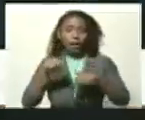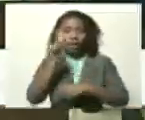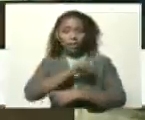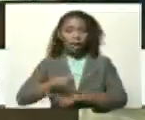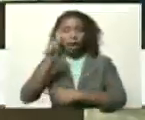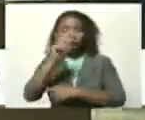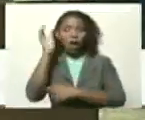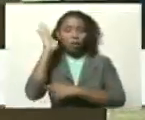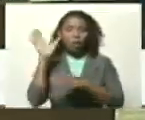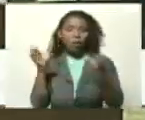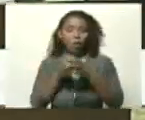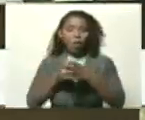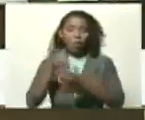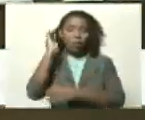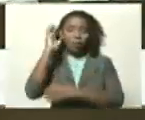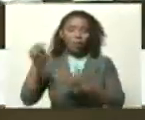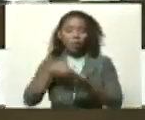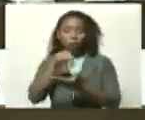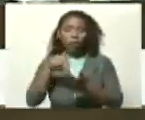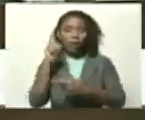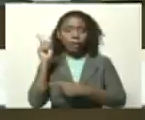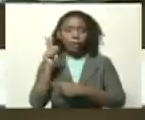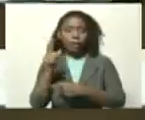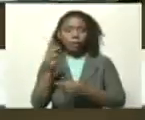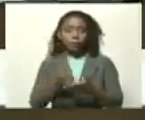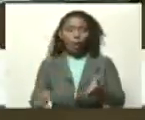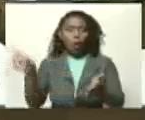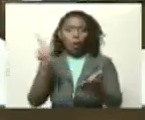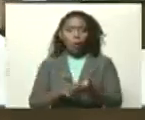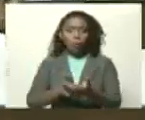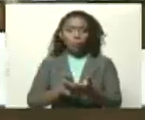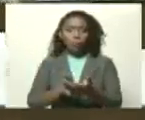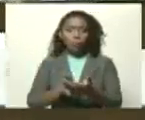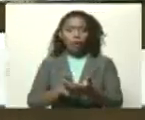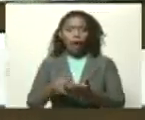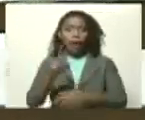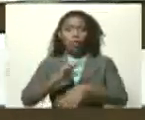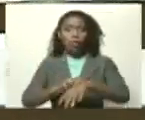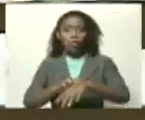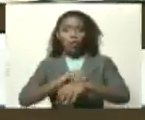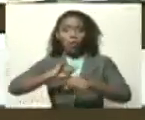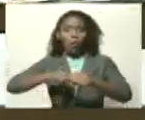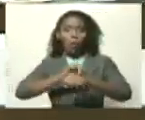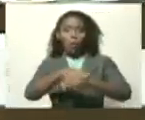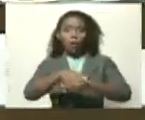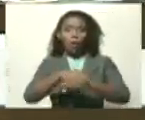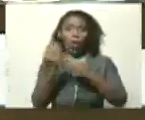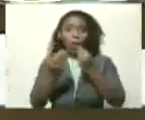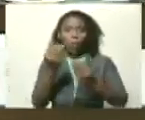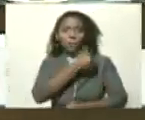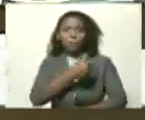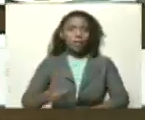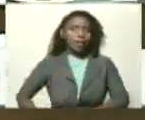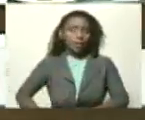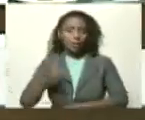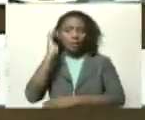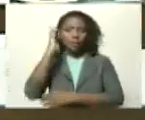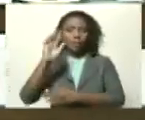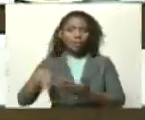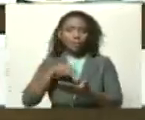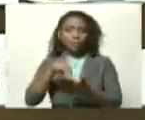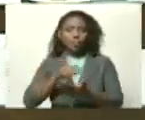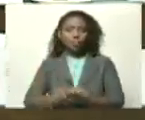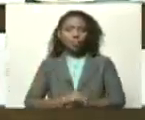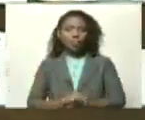de sesiones del Palacio Federal Legislativo, queda ratificado el doctor Jorge Rodríguez como presidente del Parlamento